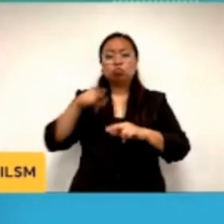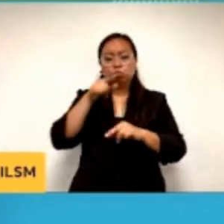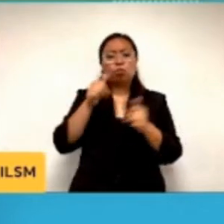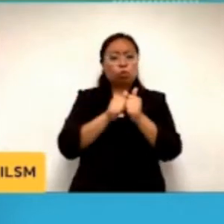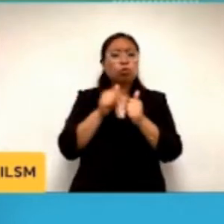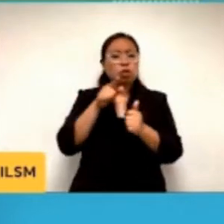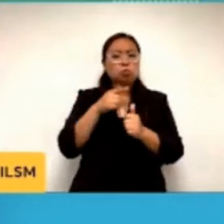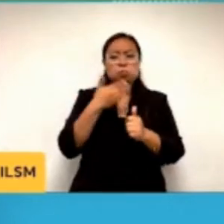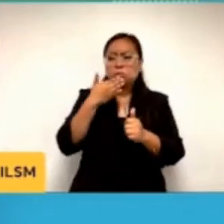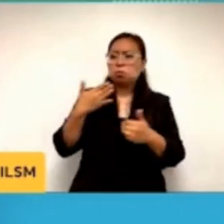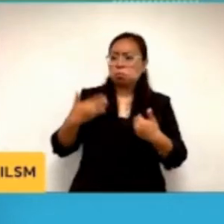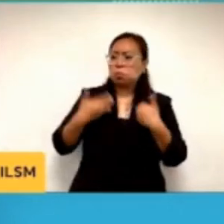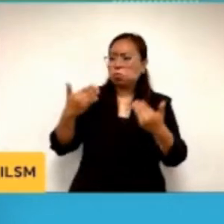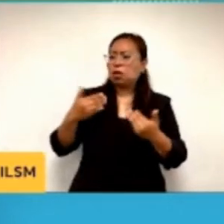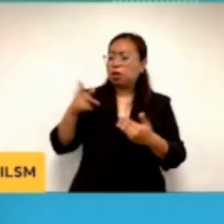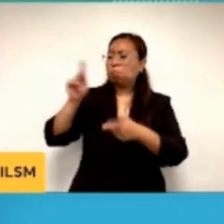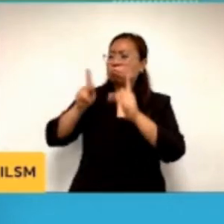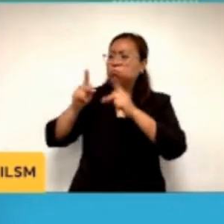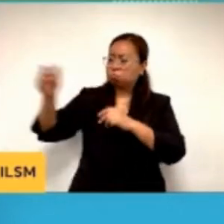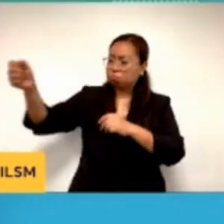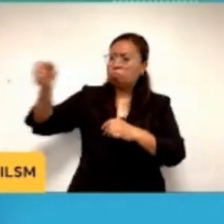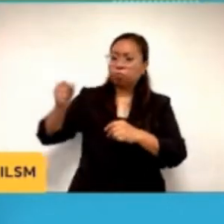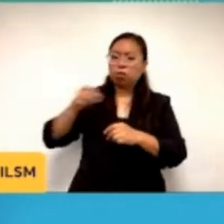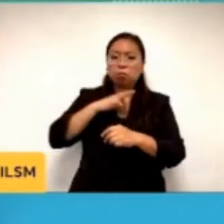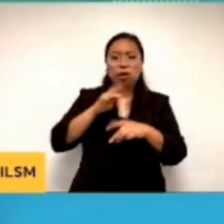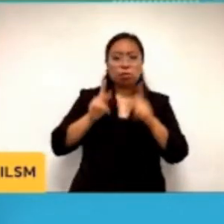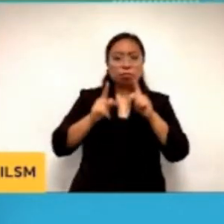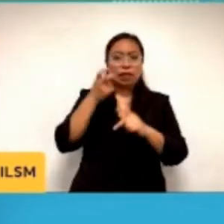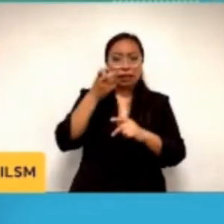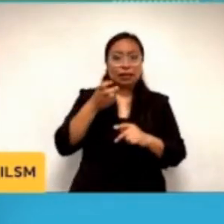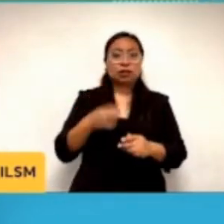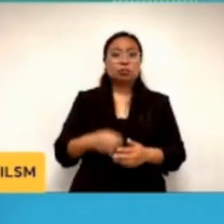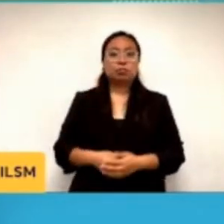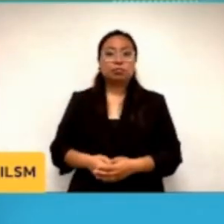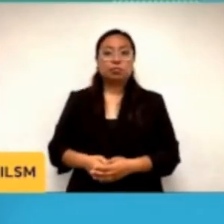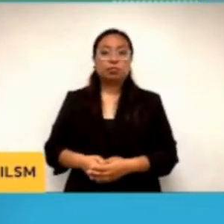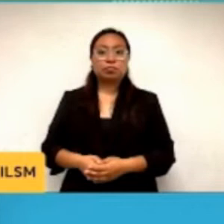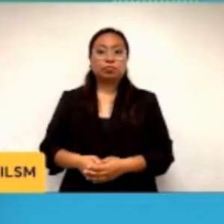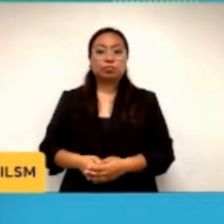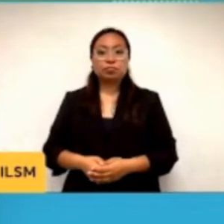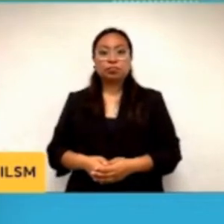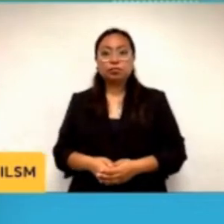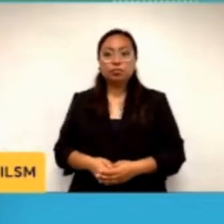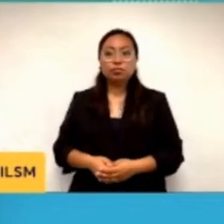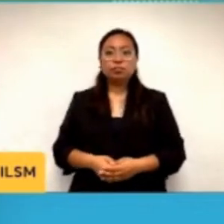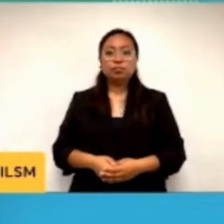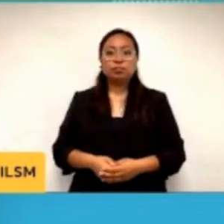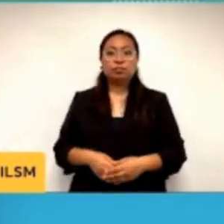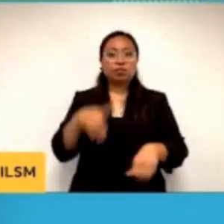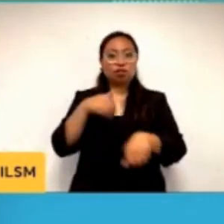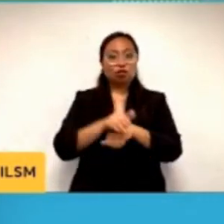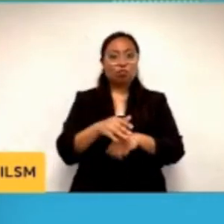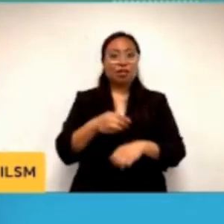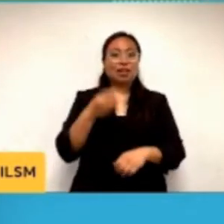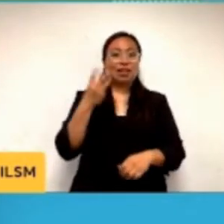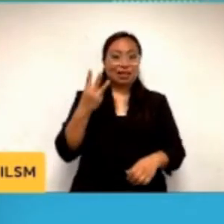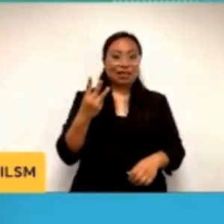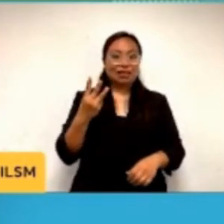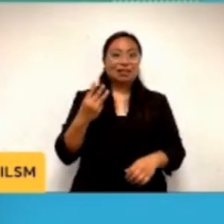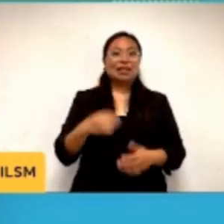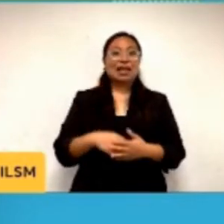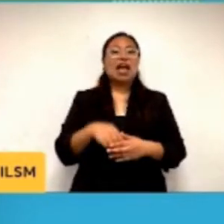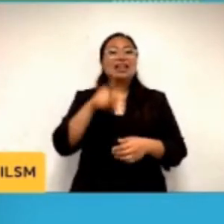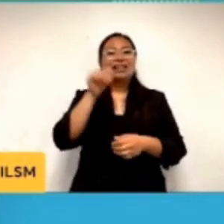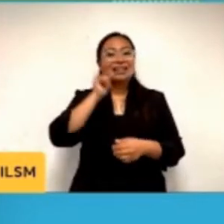que confían en ti y confían en el impacto que tú estás buscando. Vámonos con el tercero, genera